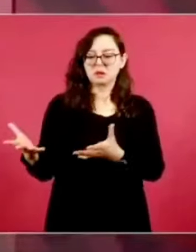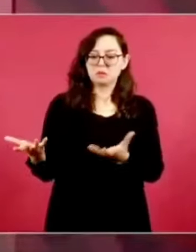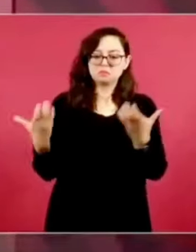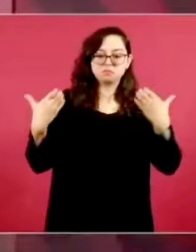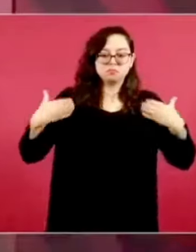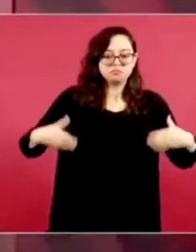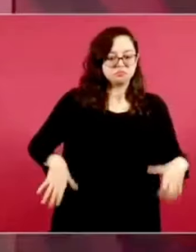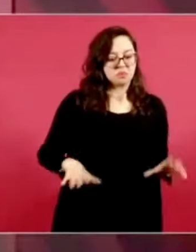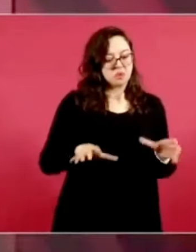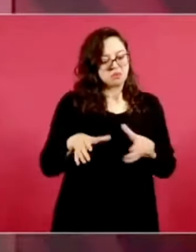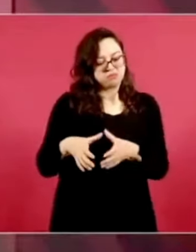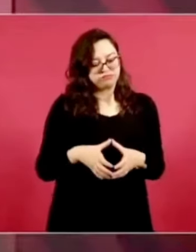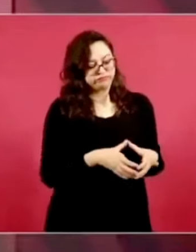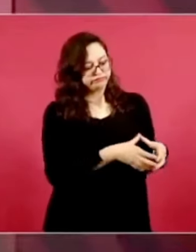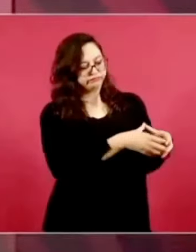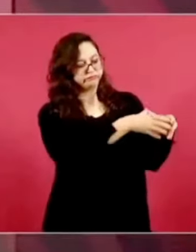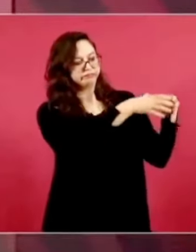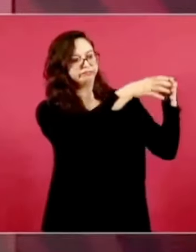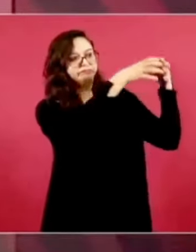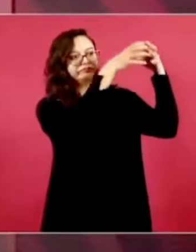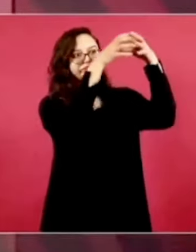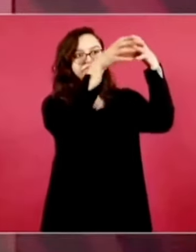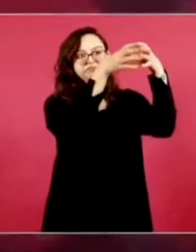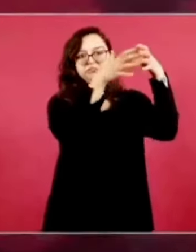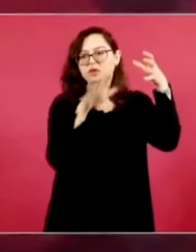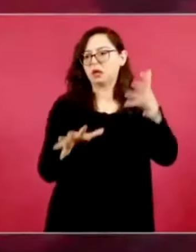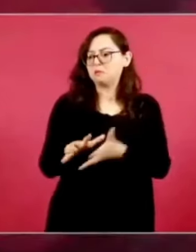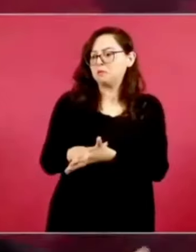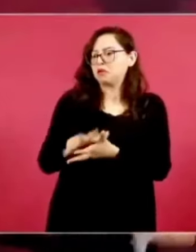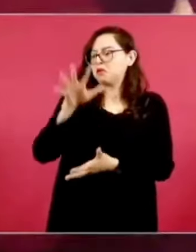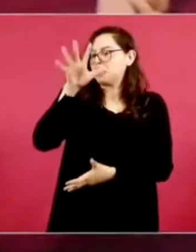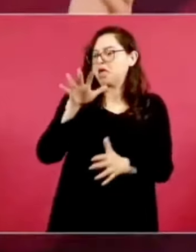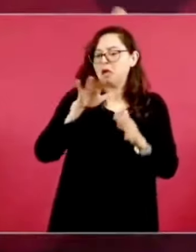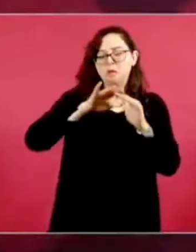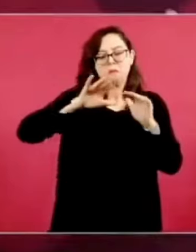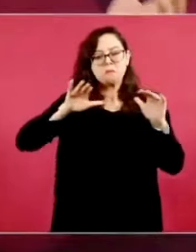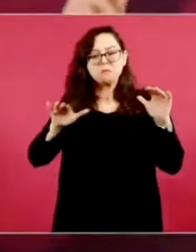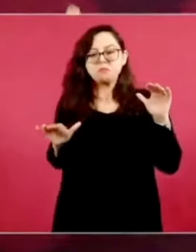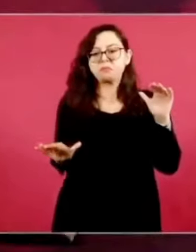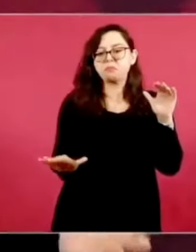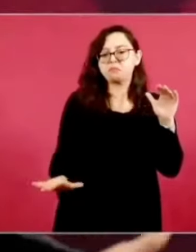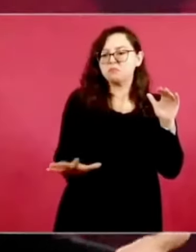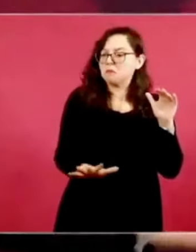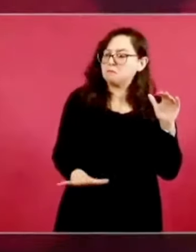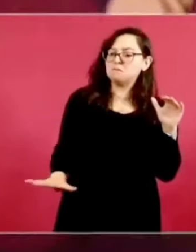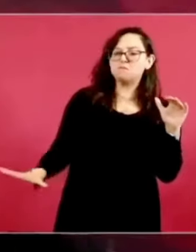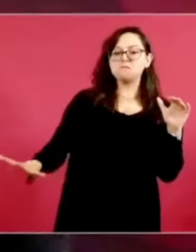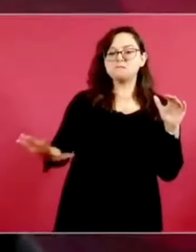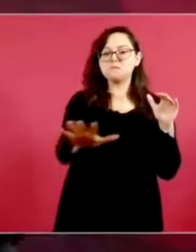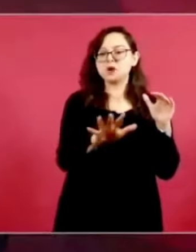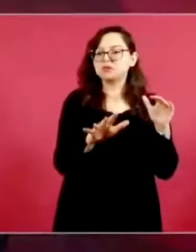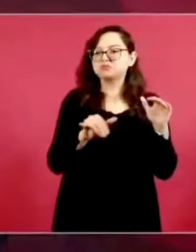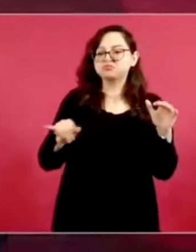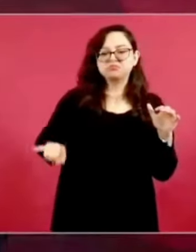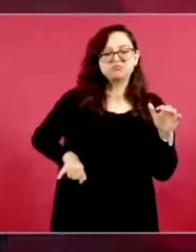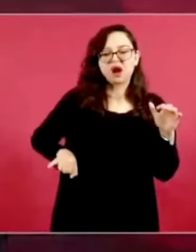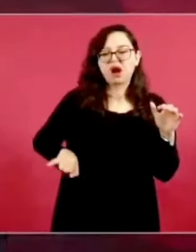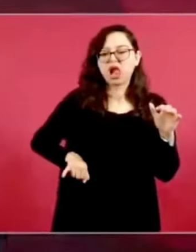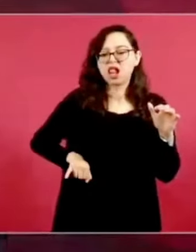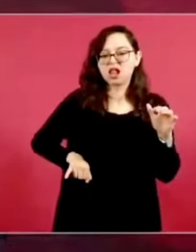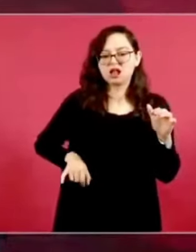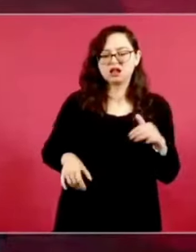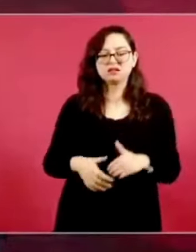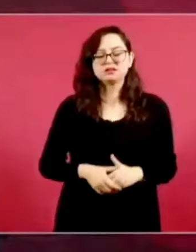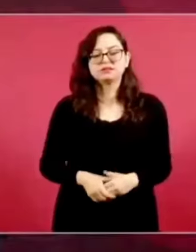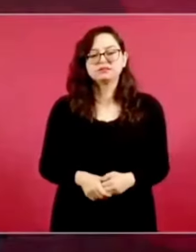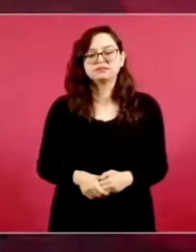sobre el interés popular, el interés público, el interés de todos los mexicanos.